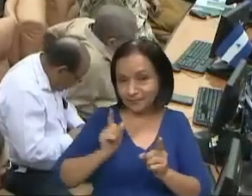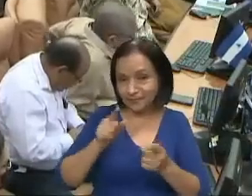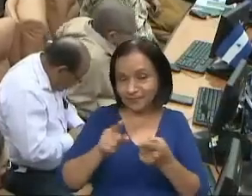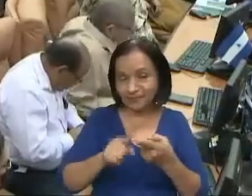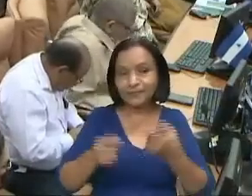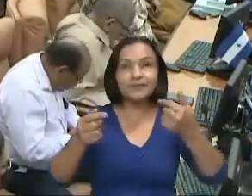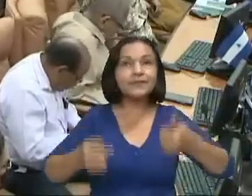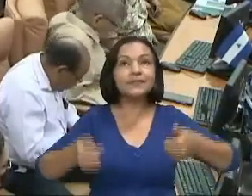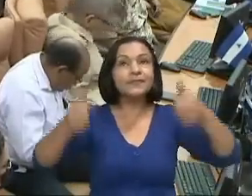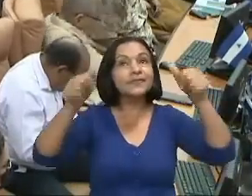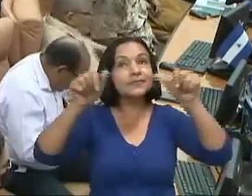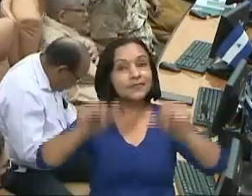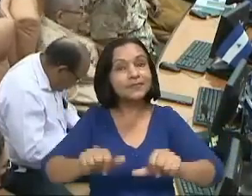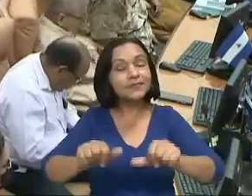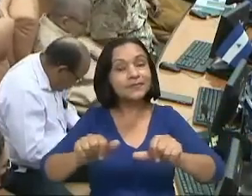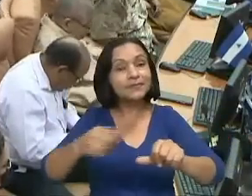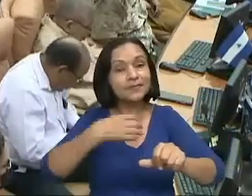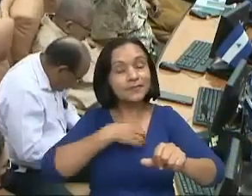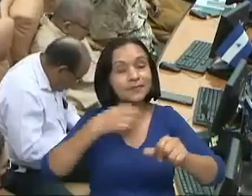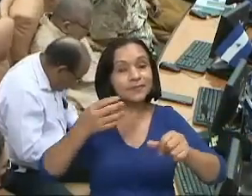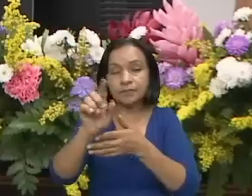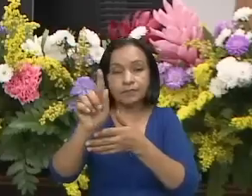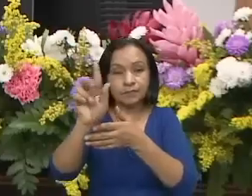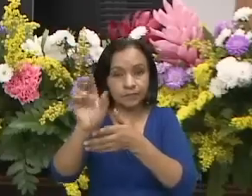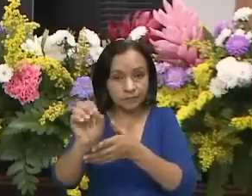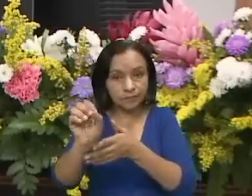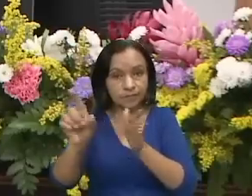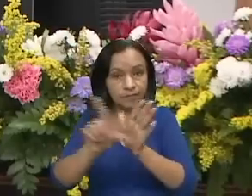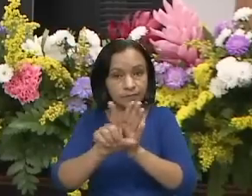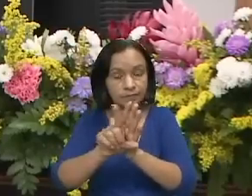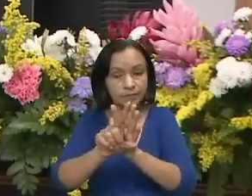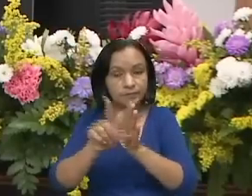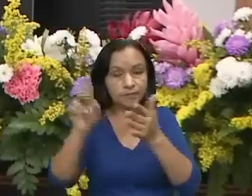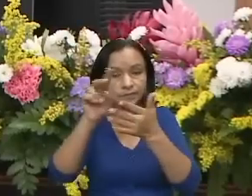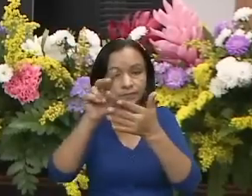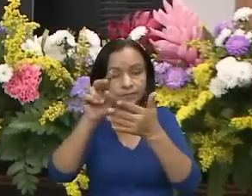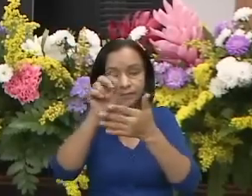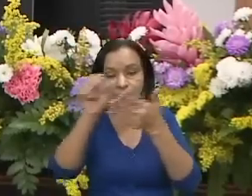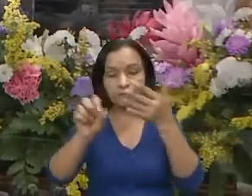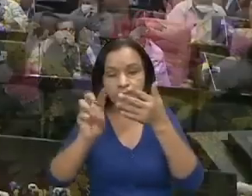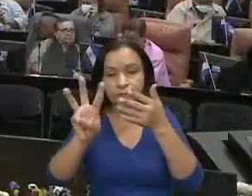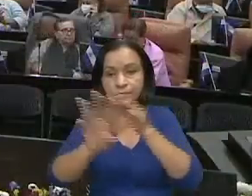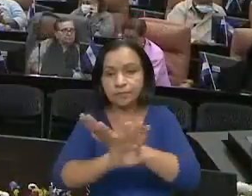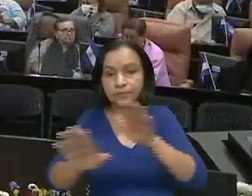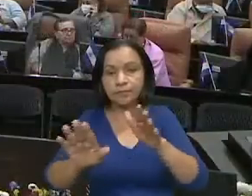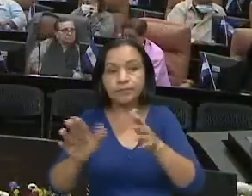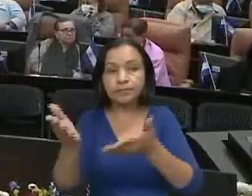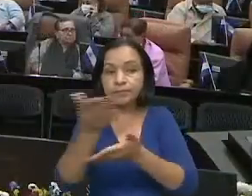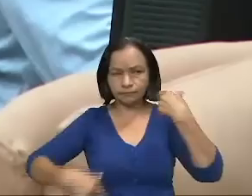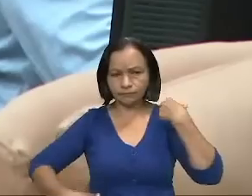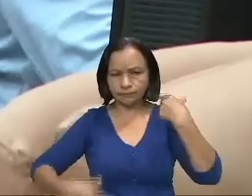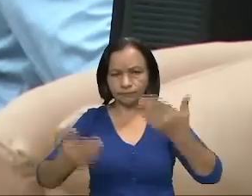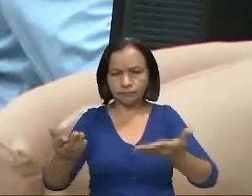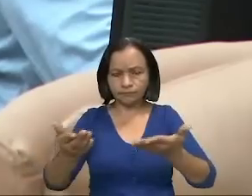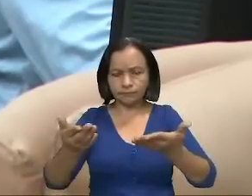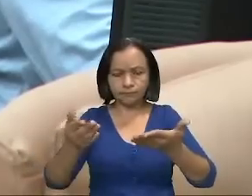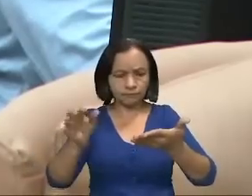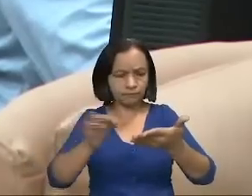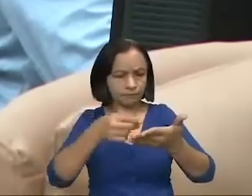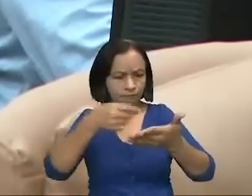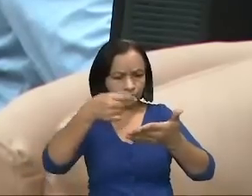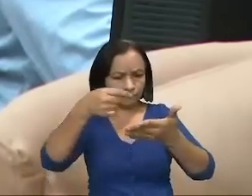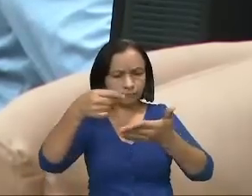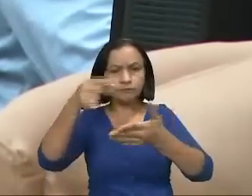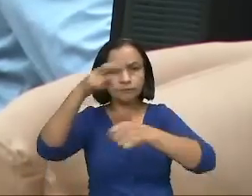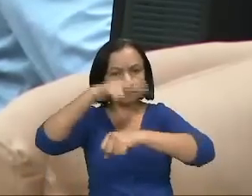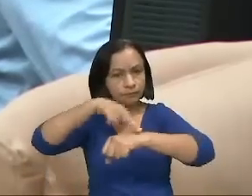por incumplir la ley. Entre este miércoles y jueves, los diputados orteguistas cancelaron 44 ONGs, sumando los dos decretos presentados